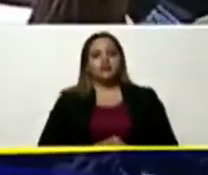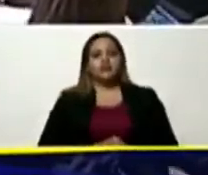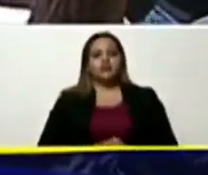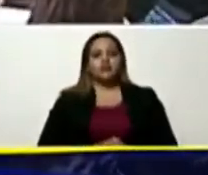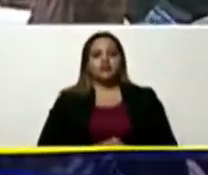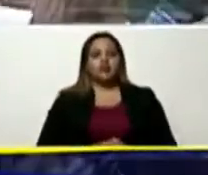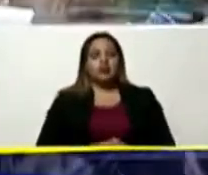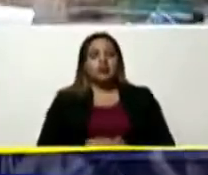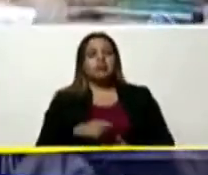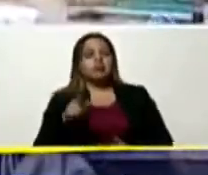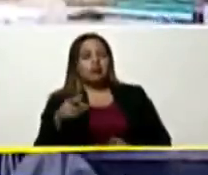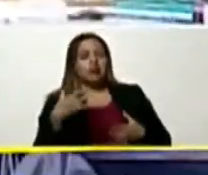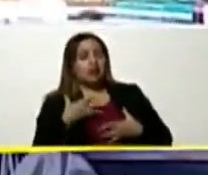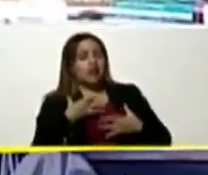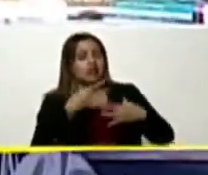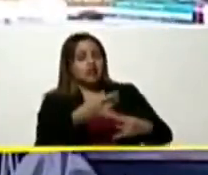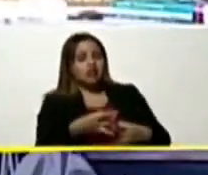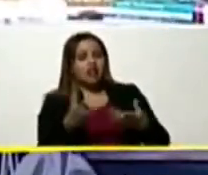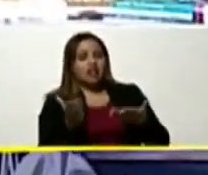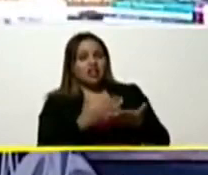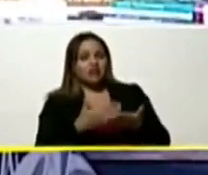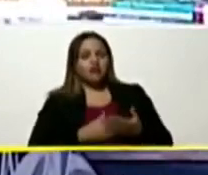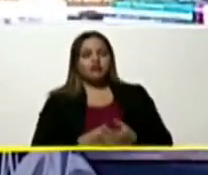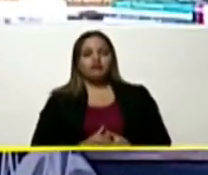Qué interesante, ¿verdad?